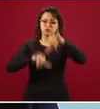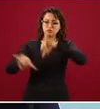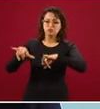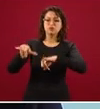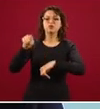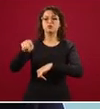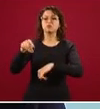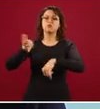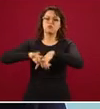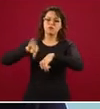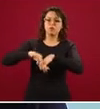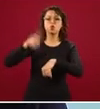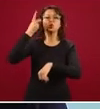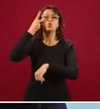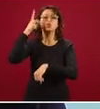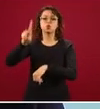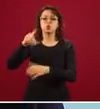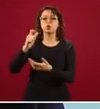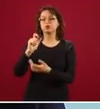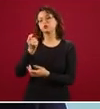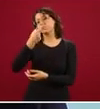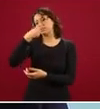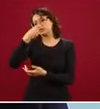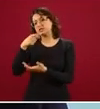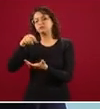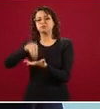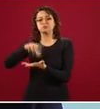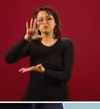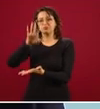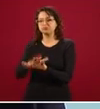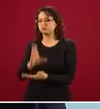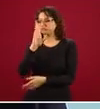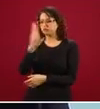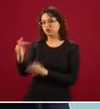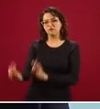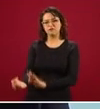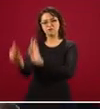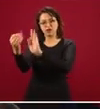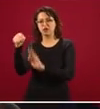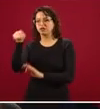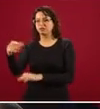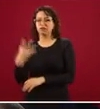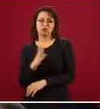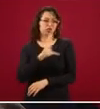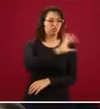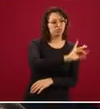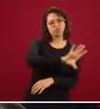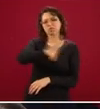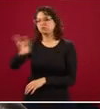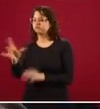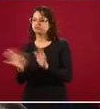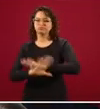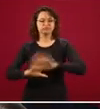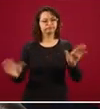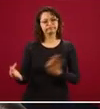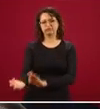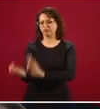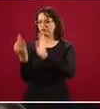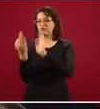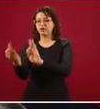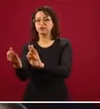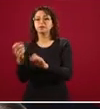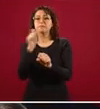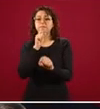titulares, dueños de los registros sanitarios, y no necesitamos intermediarios. No necesitamos tampoco